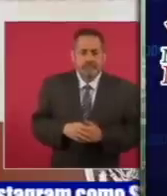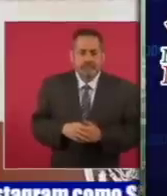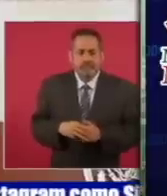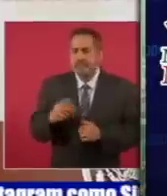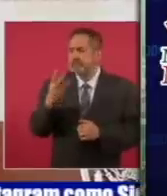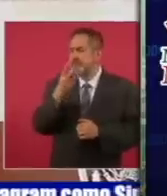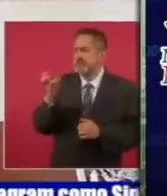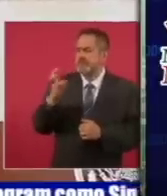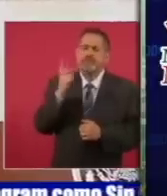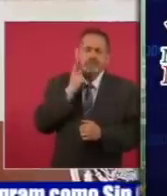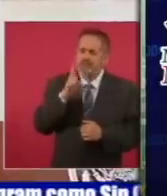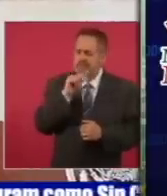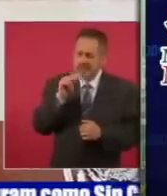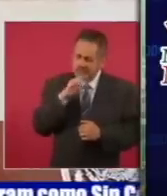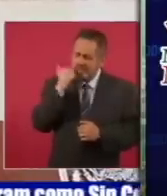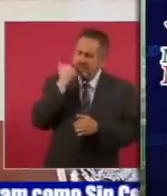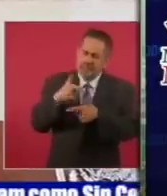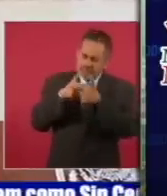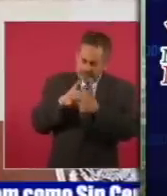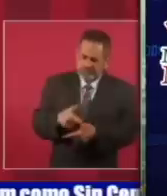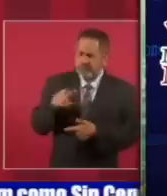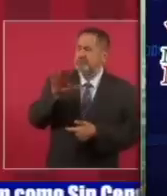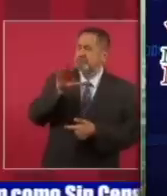300 diputados, sino 500.